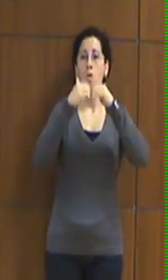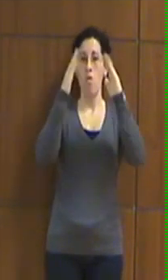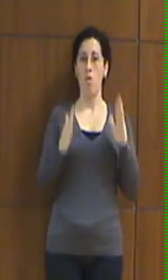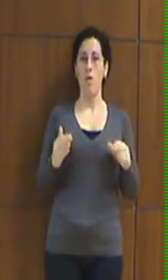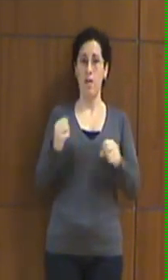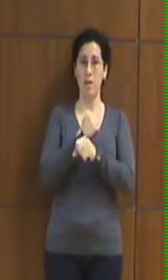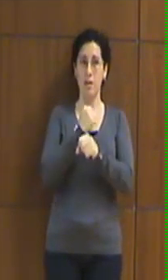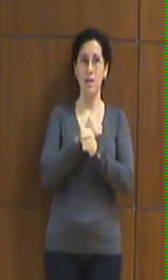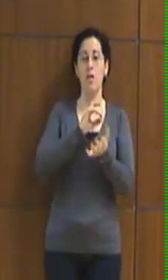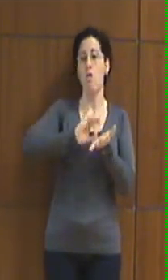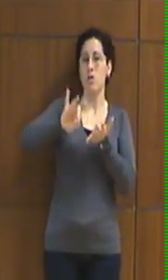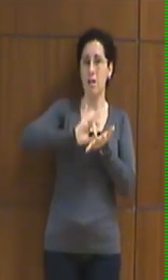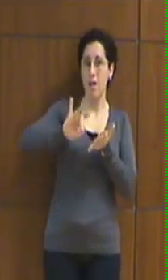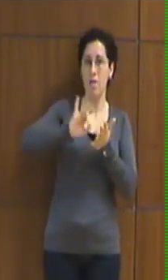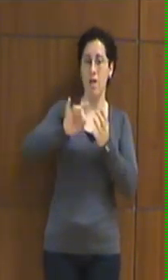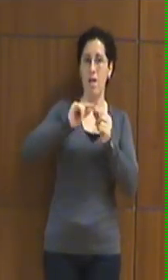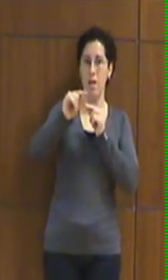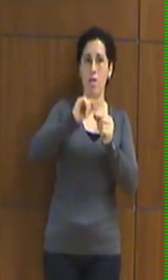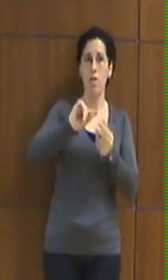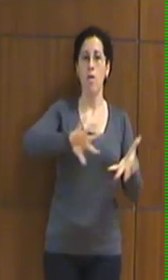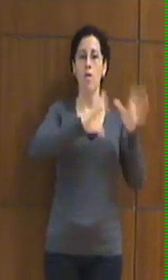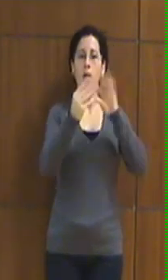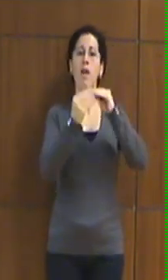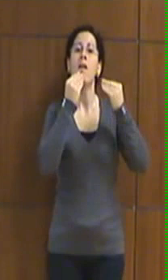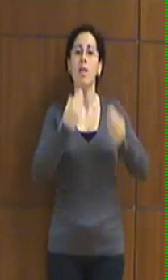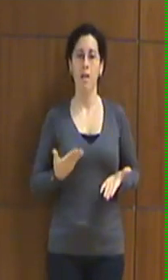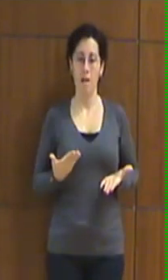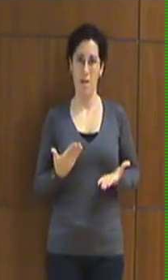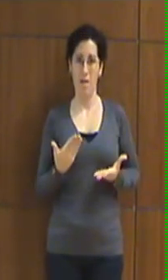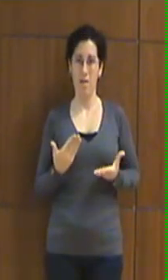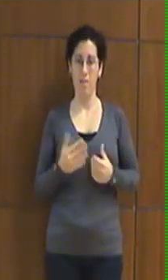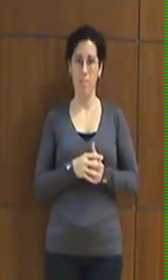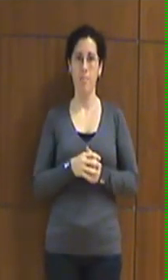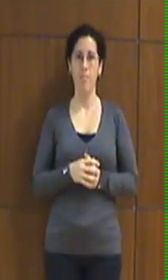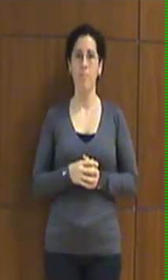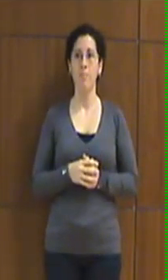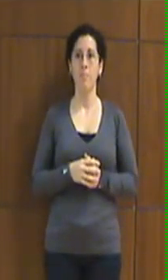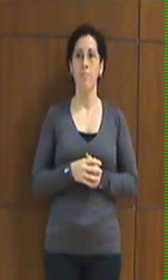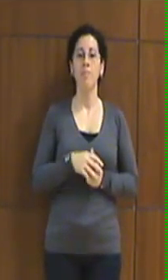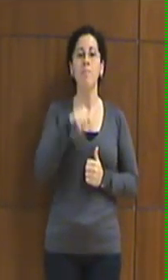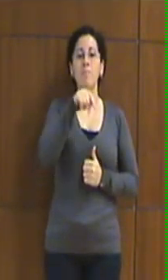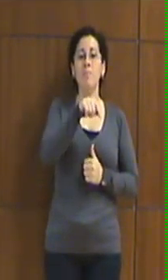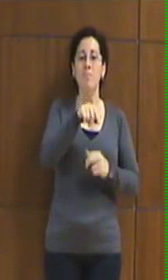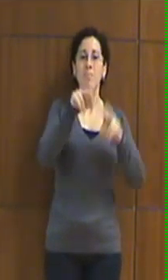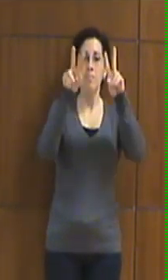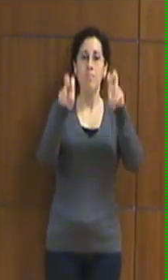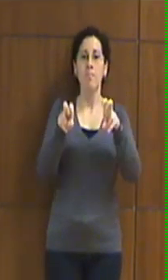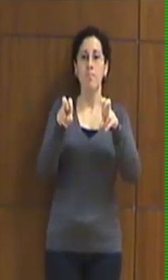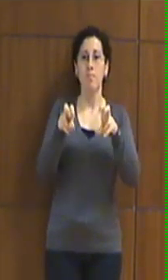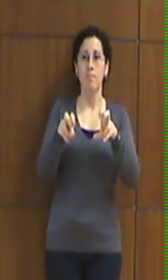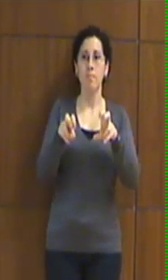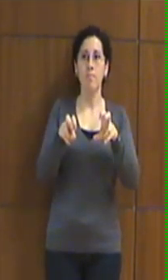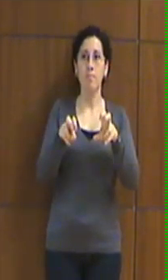a teleservicios, teleinformación? En ese ámbito, el empleo,